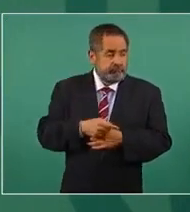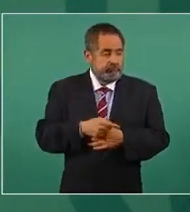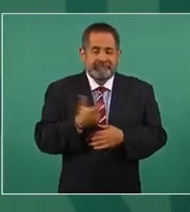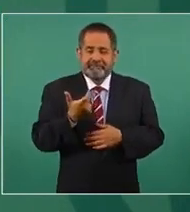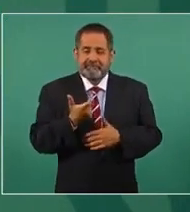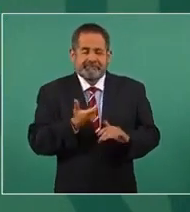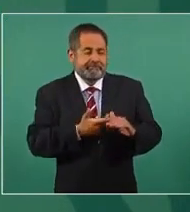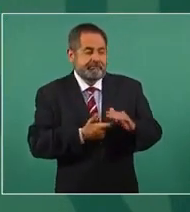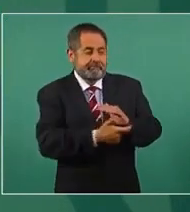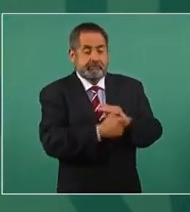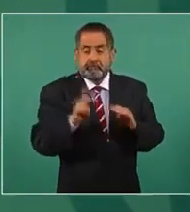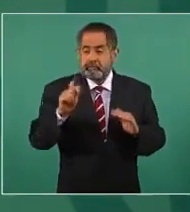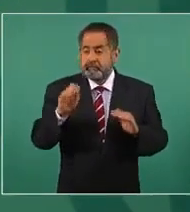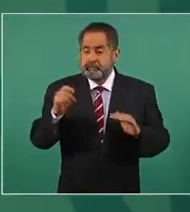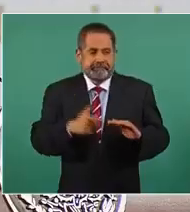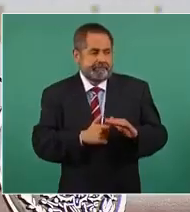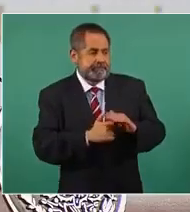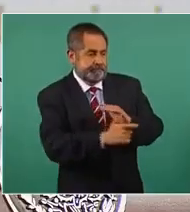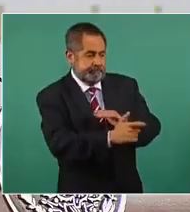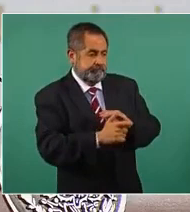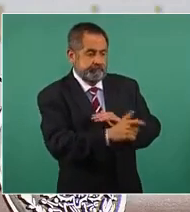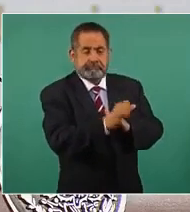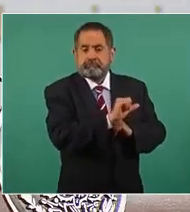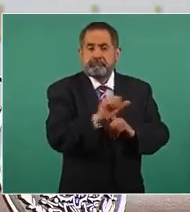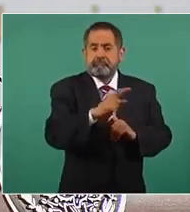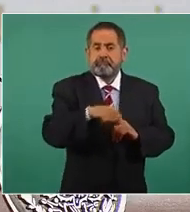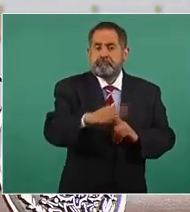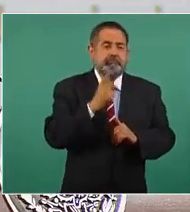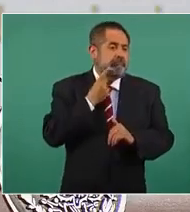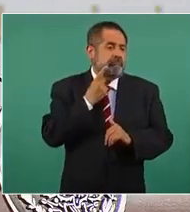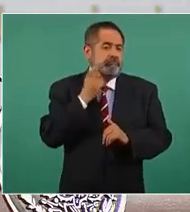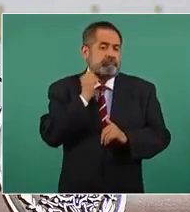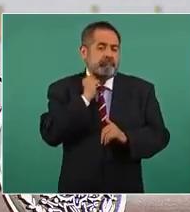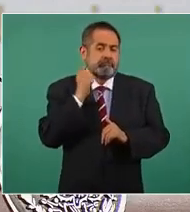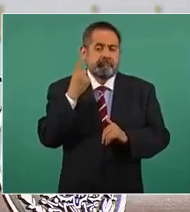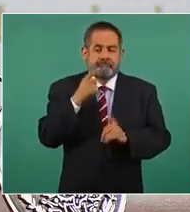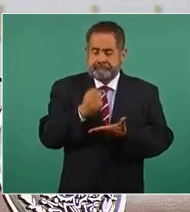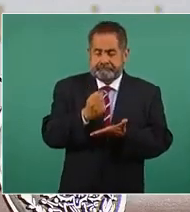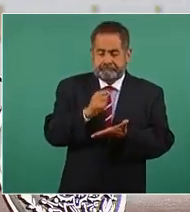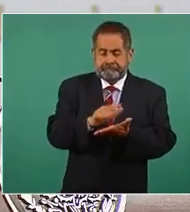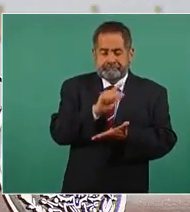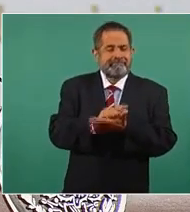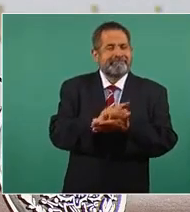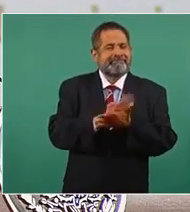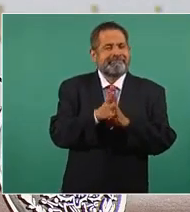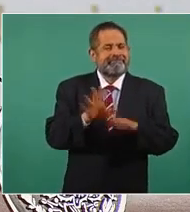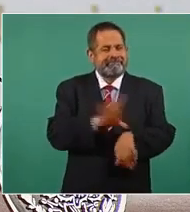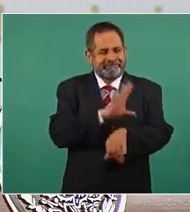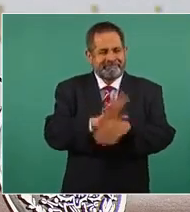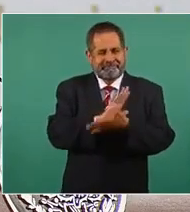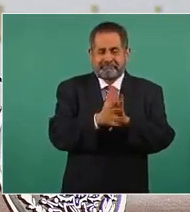con dinero de Pemex a legisladores para que aprobaran la llamada reforma energética.